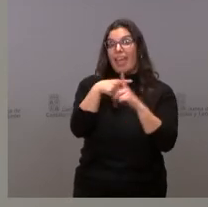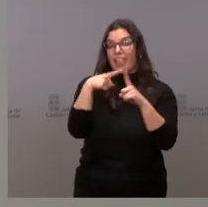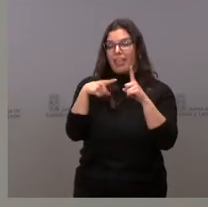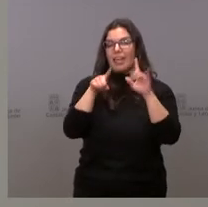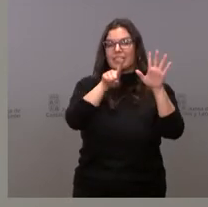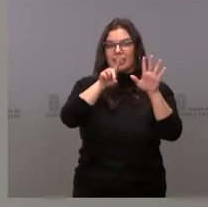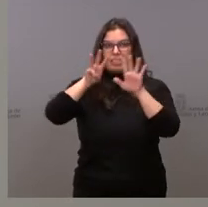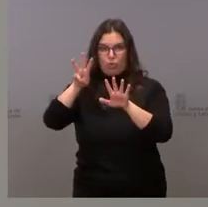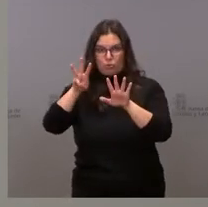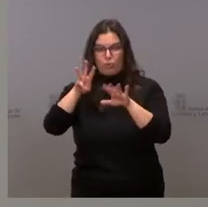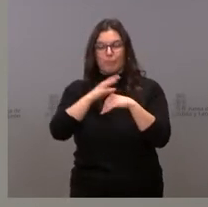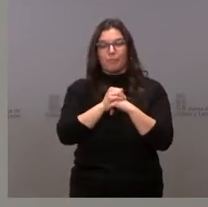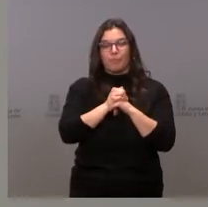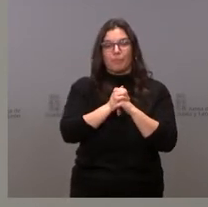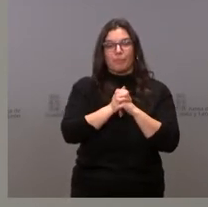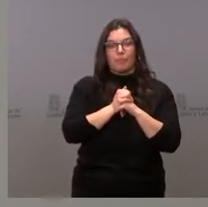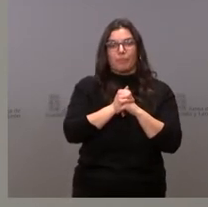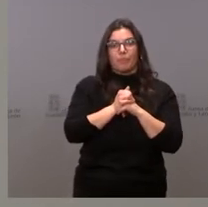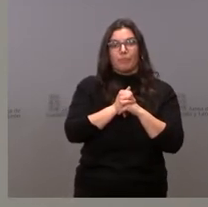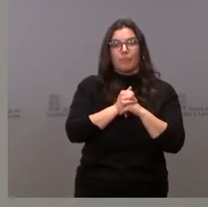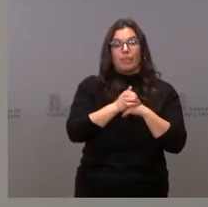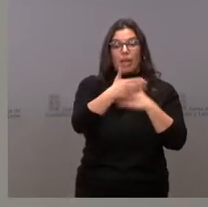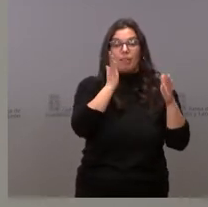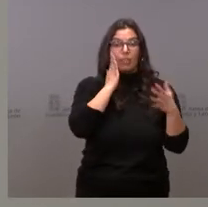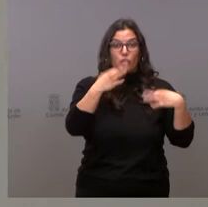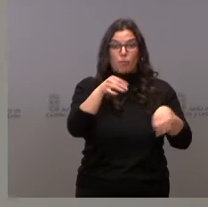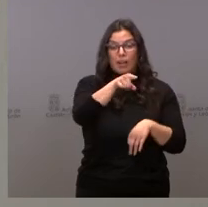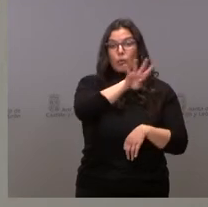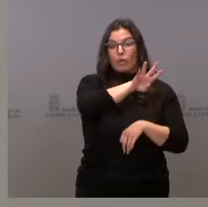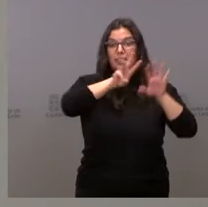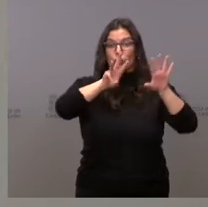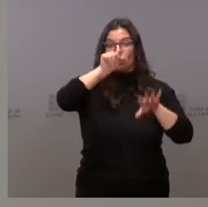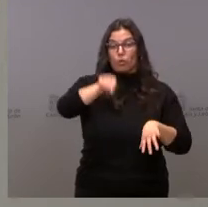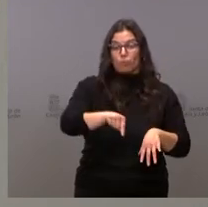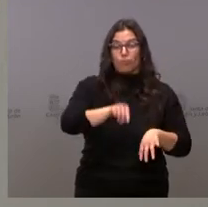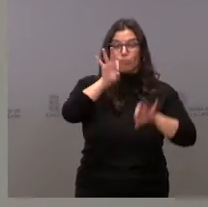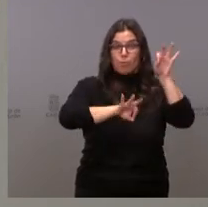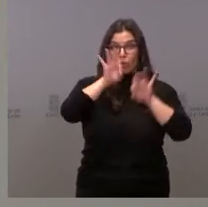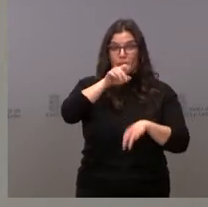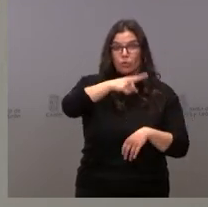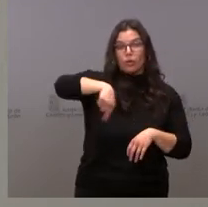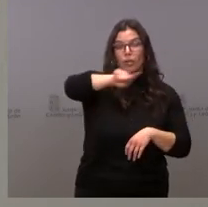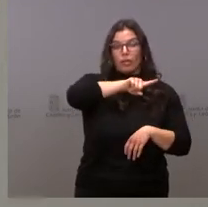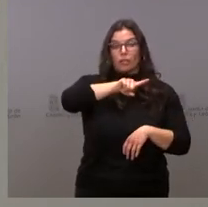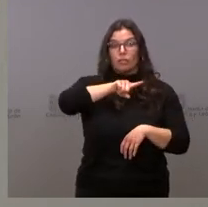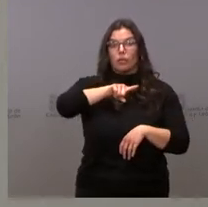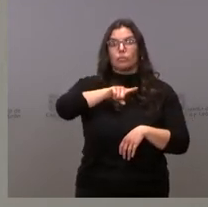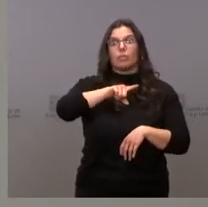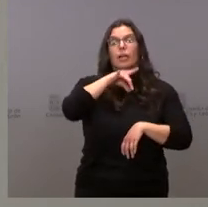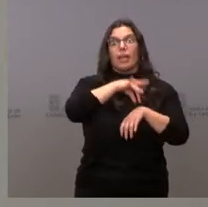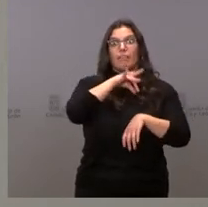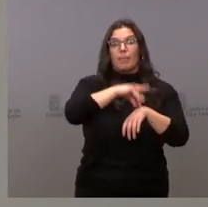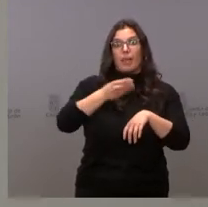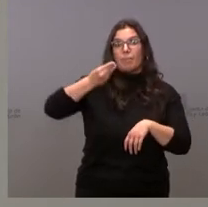y en hospitalización convencional el 48% de los pacientes son para si llevan una enfermedad concomitante como es la hipertensión